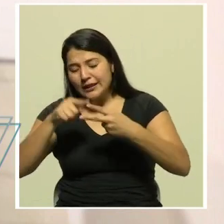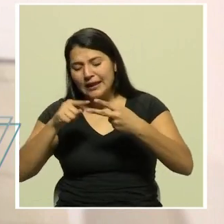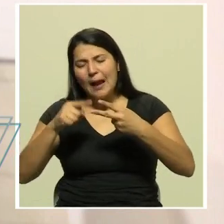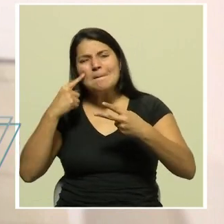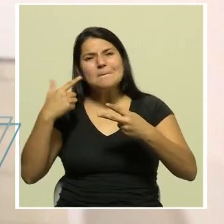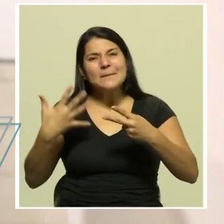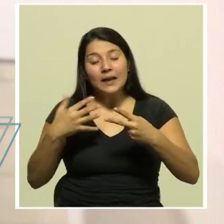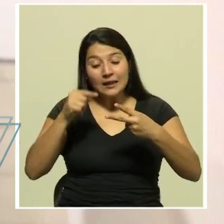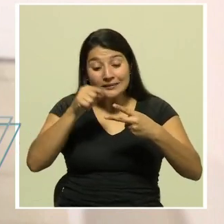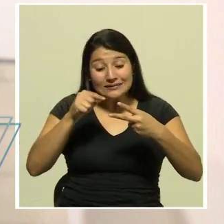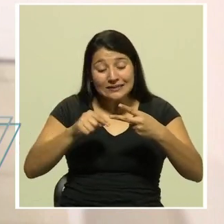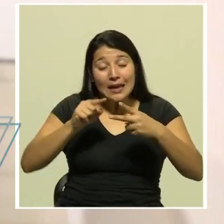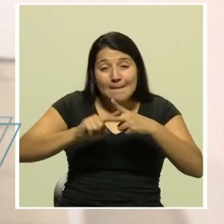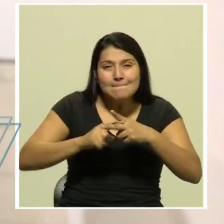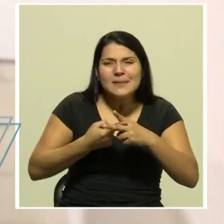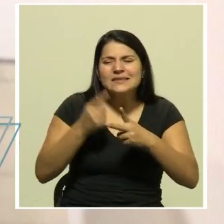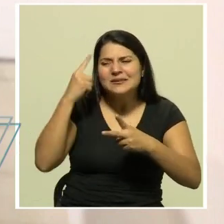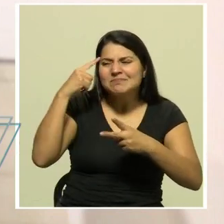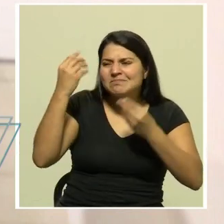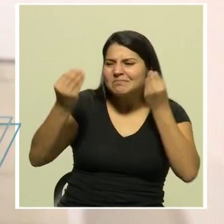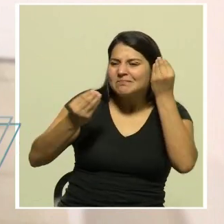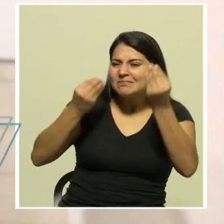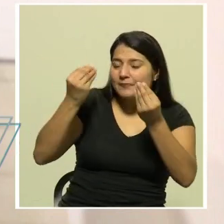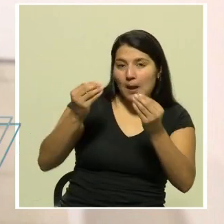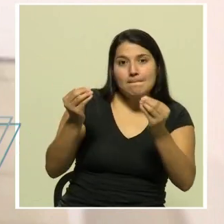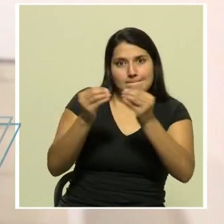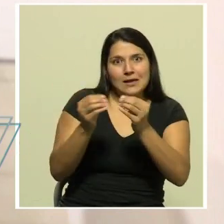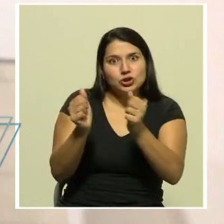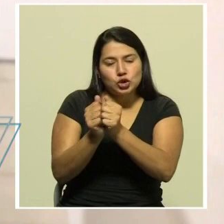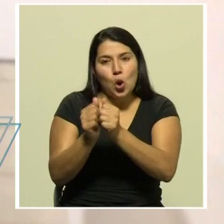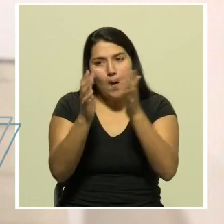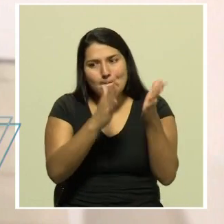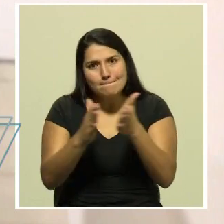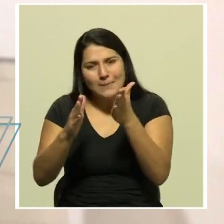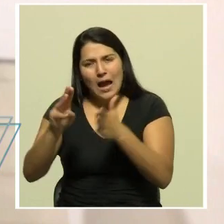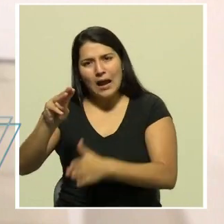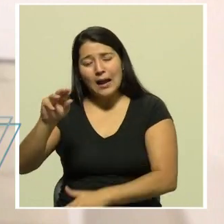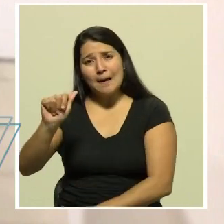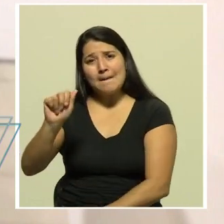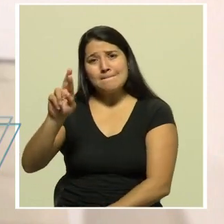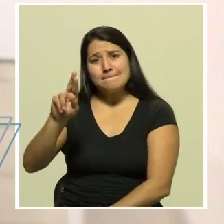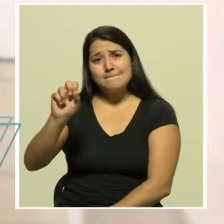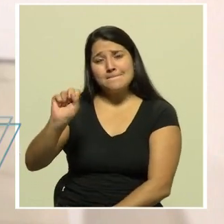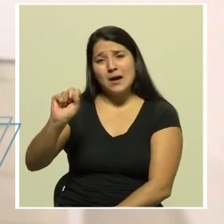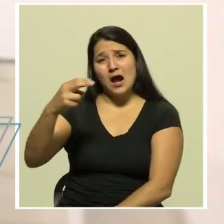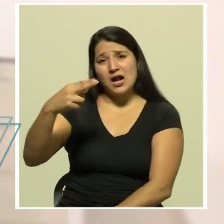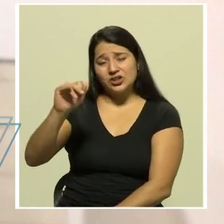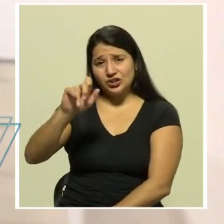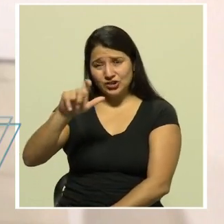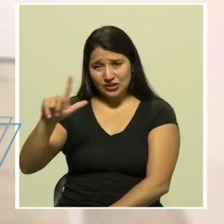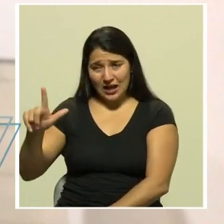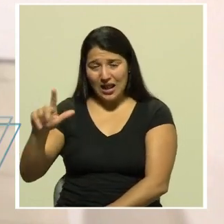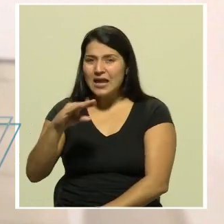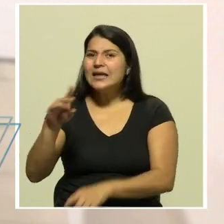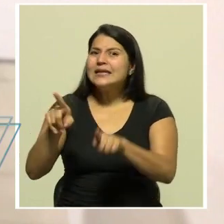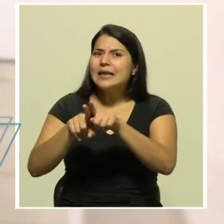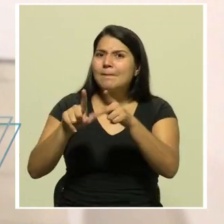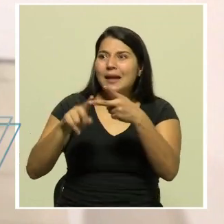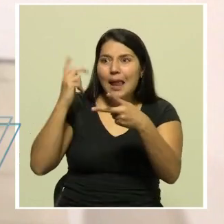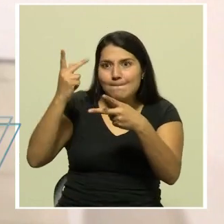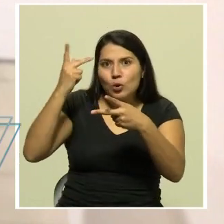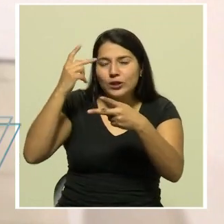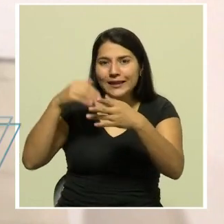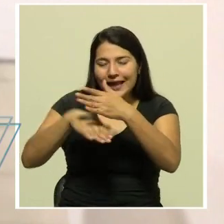partir del plan Marshall, los países europeos devastados, y en segundo lugar, la propia economía y política de los Estados